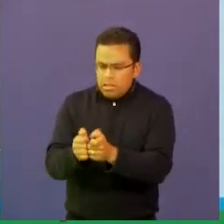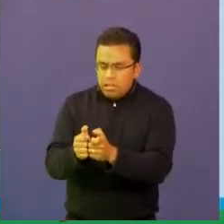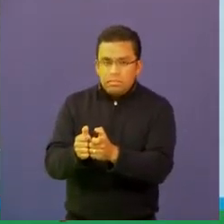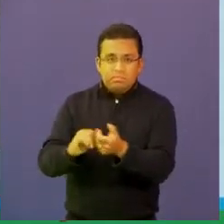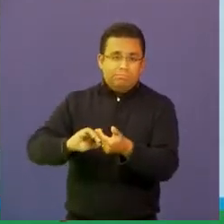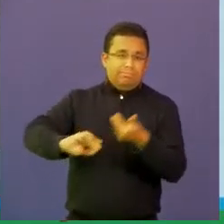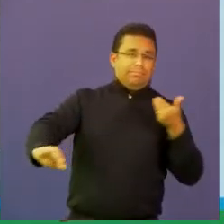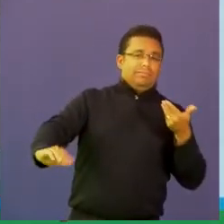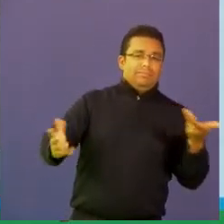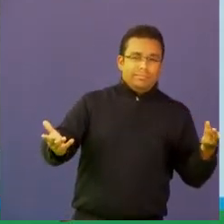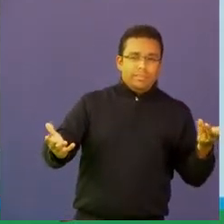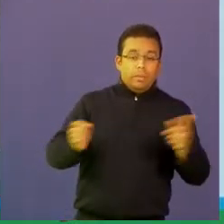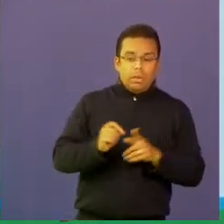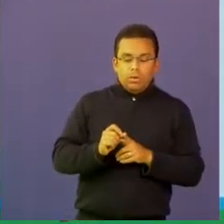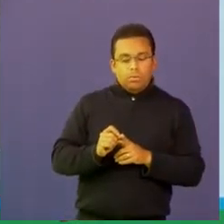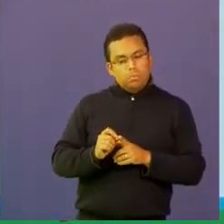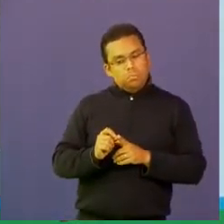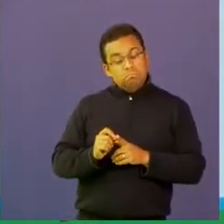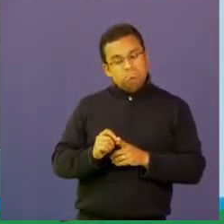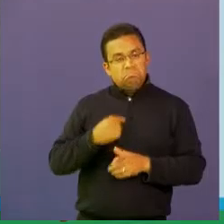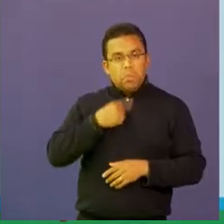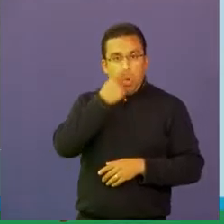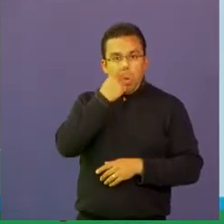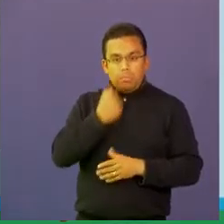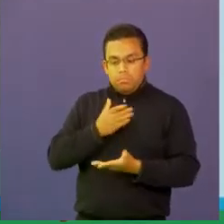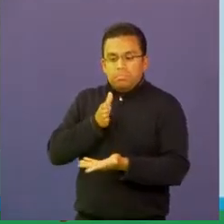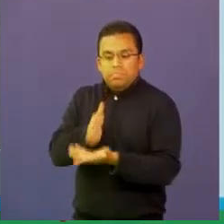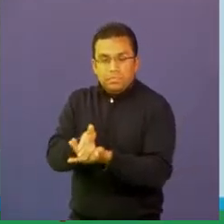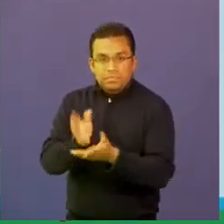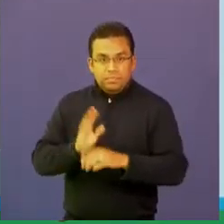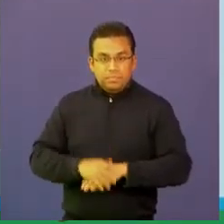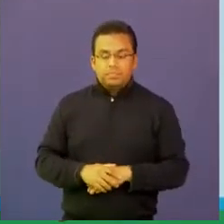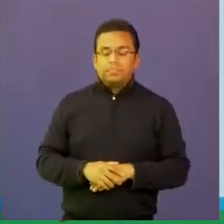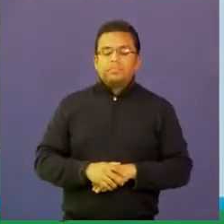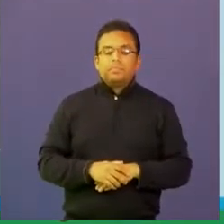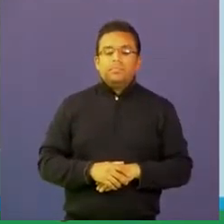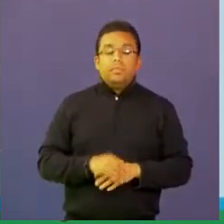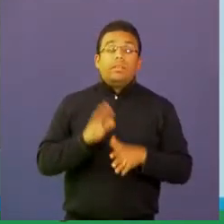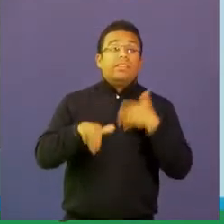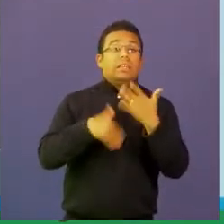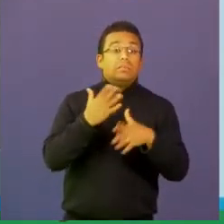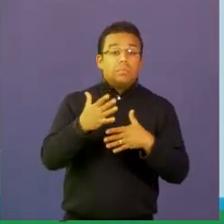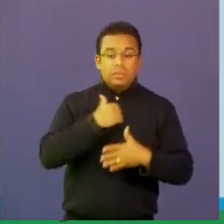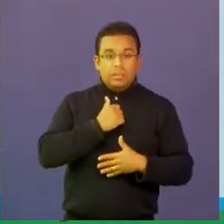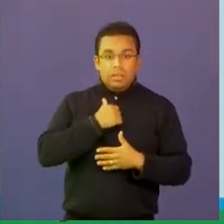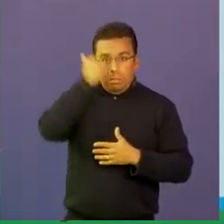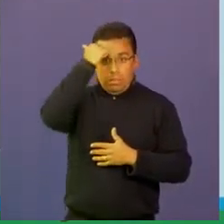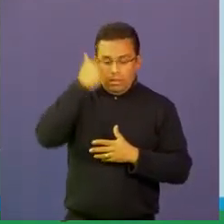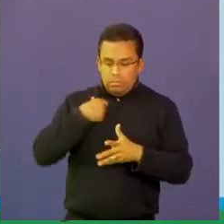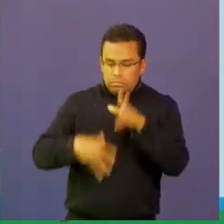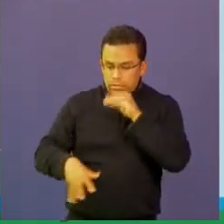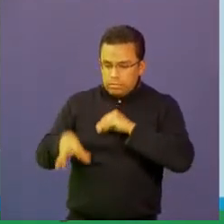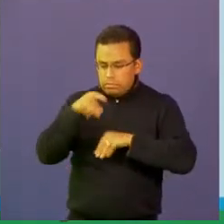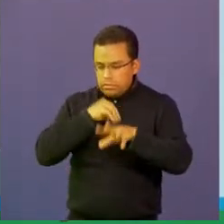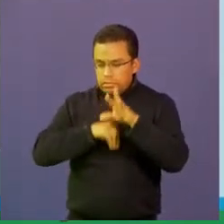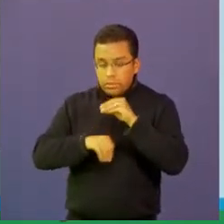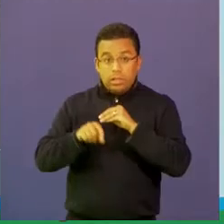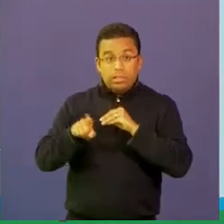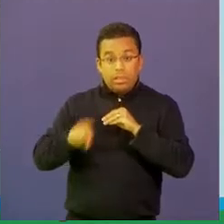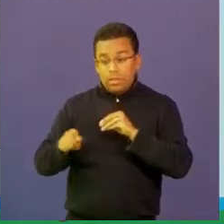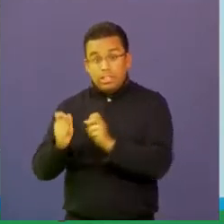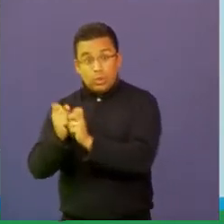embargo, valió la apuesta. Lo interesante es que esa experiencia de aprendizaje inicial para este alumno